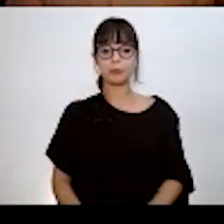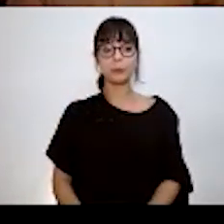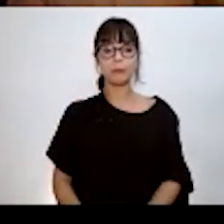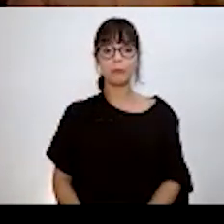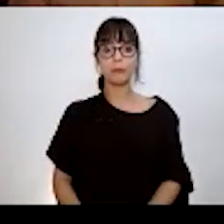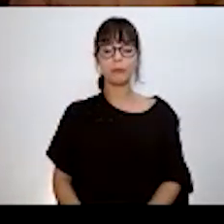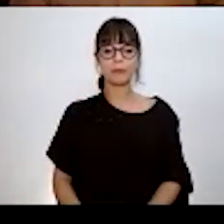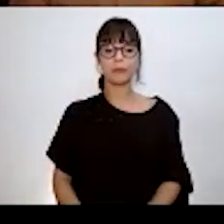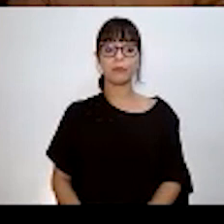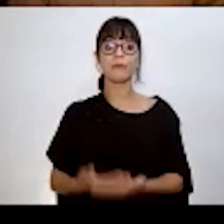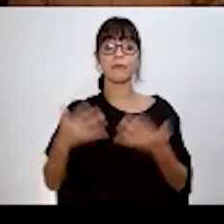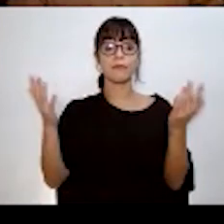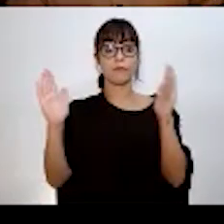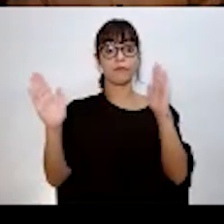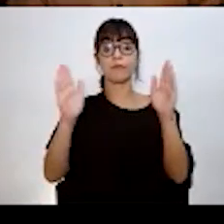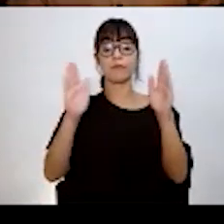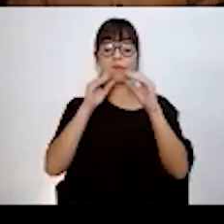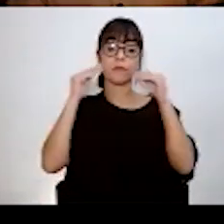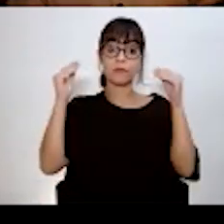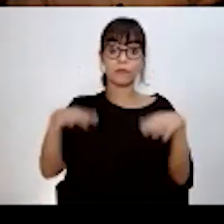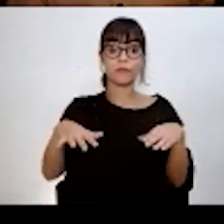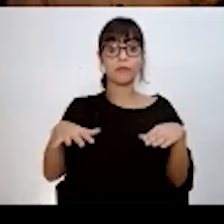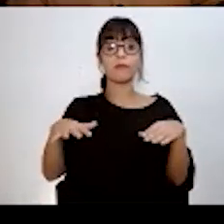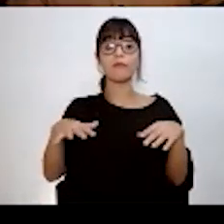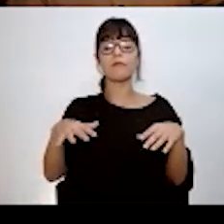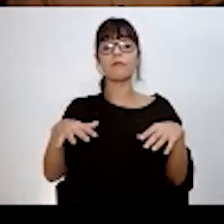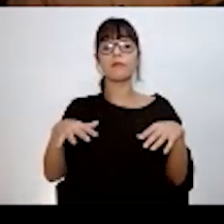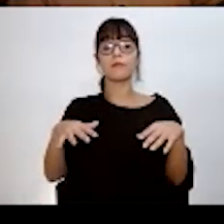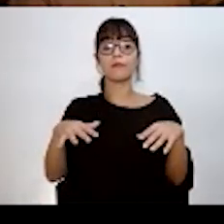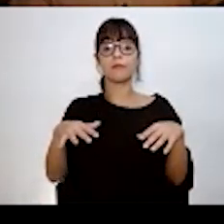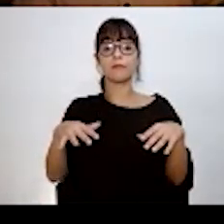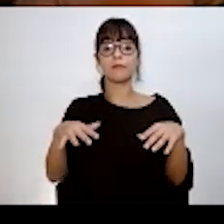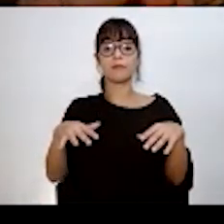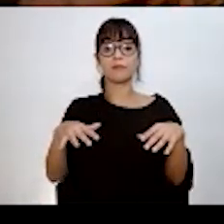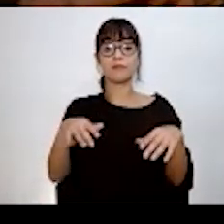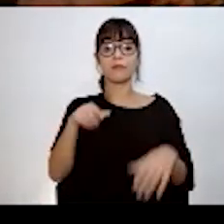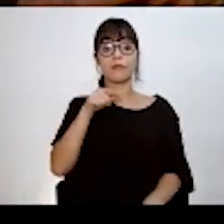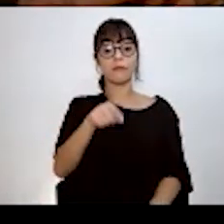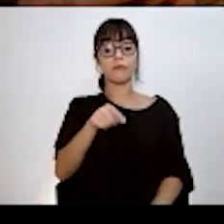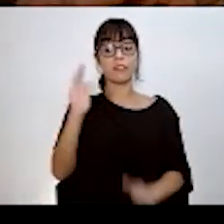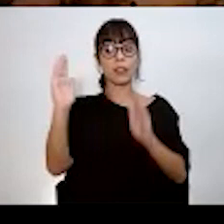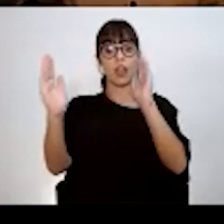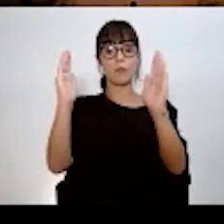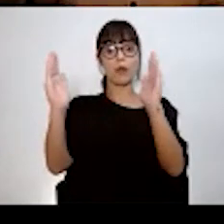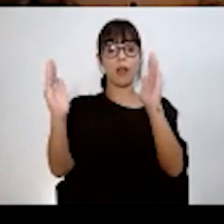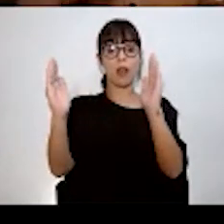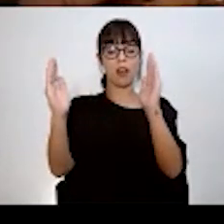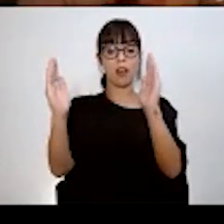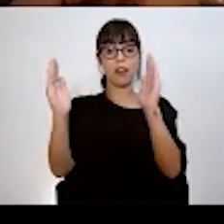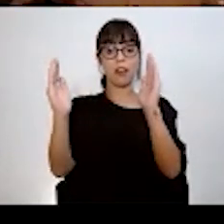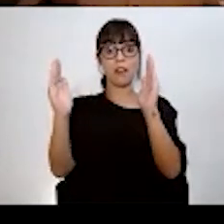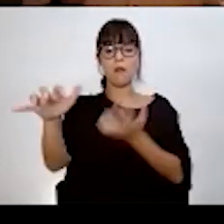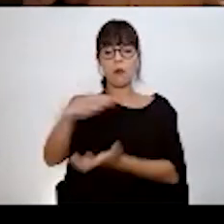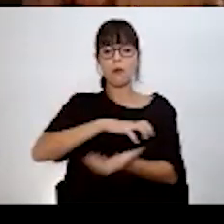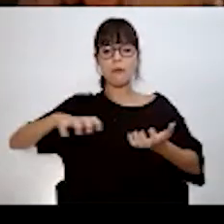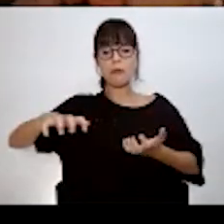de la secuencia histórica de los antiguos canarios, nos encontramos con episodios en los que la violencia no solamente